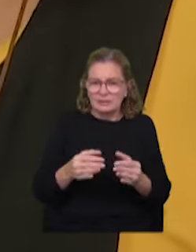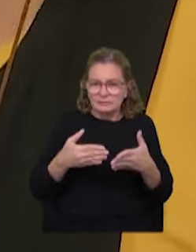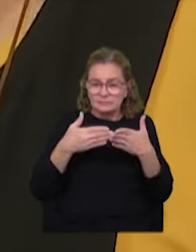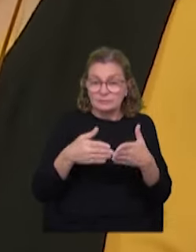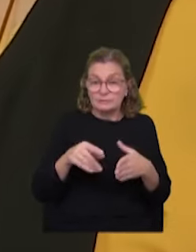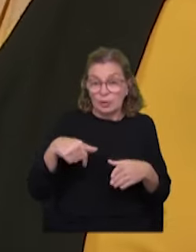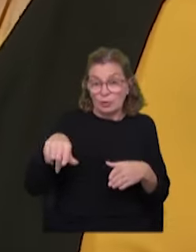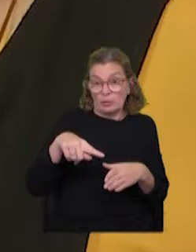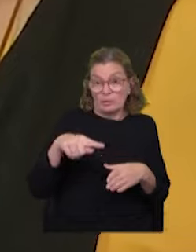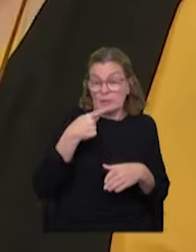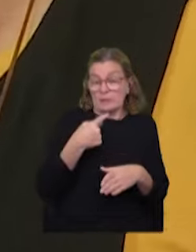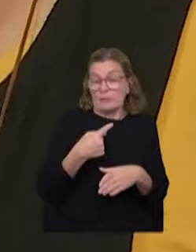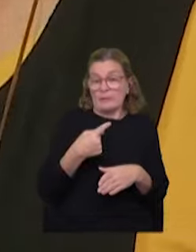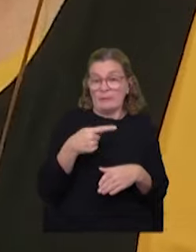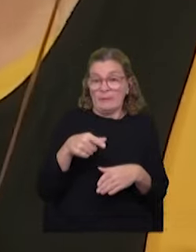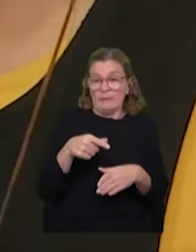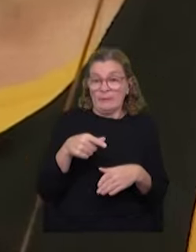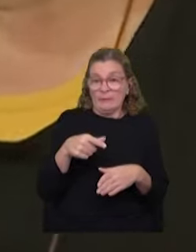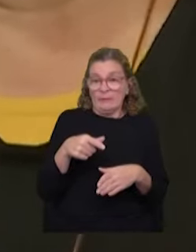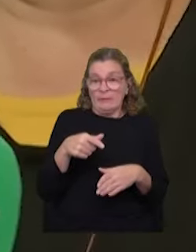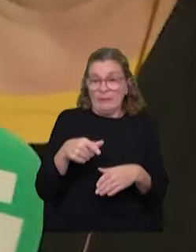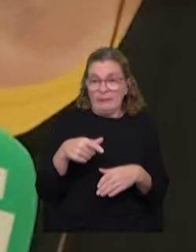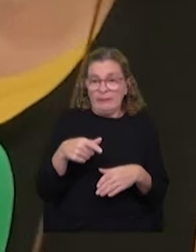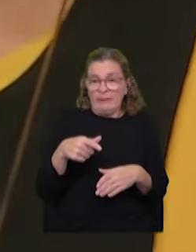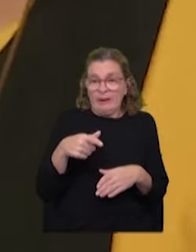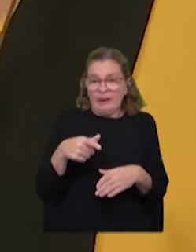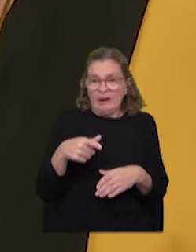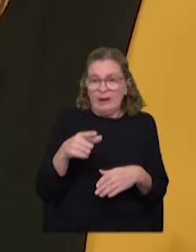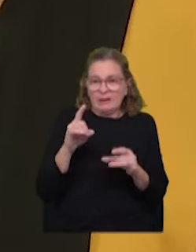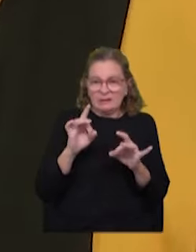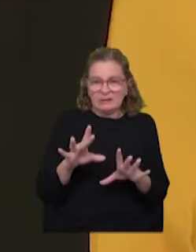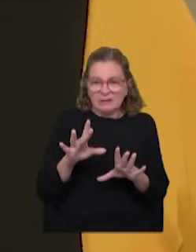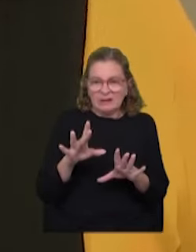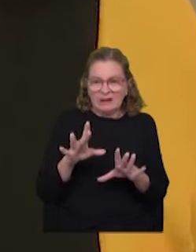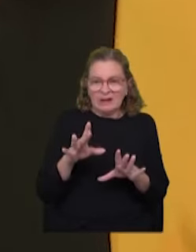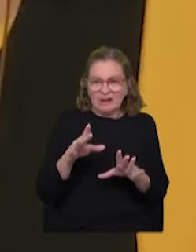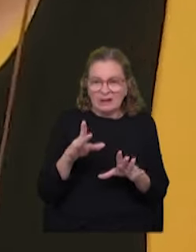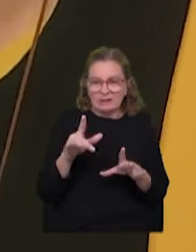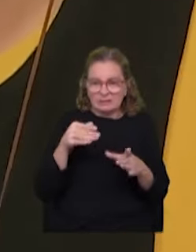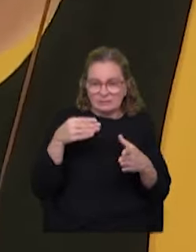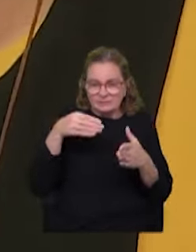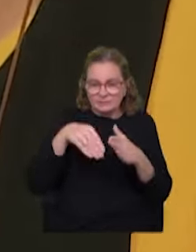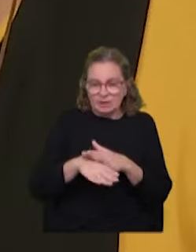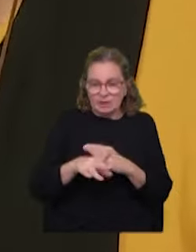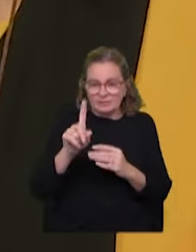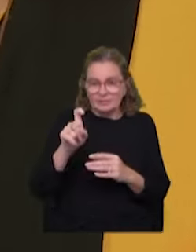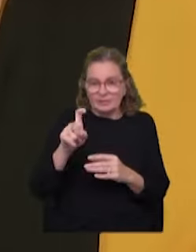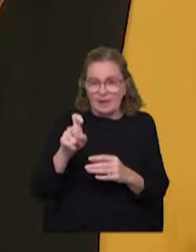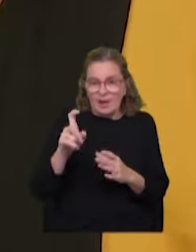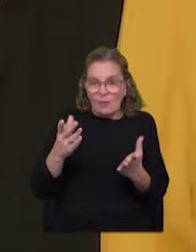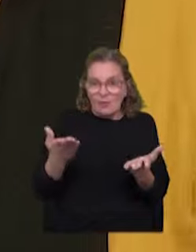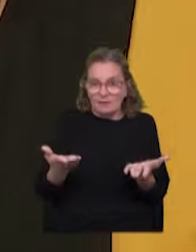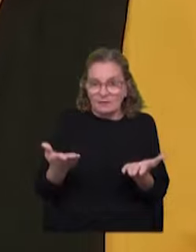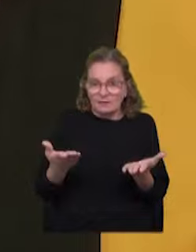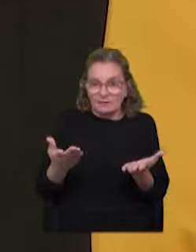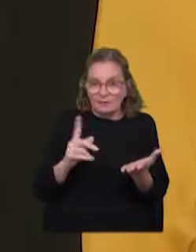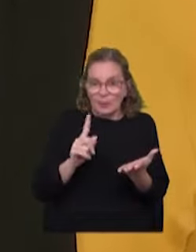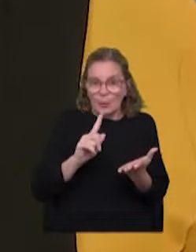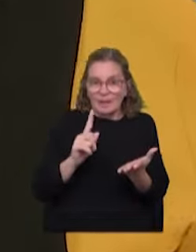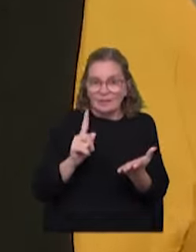lo que decimos es que un tipo de operación de este tipo aunque sea solamente tocar nuestras aguas jurisdiccionales no es